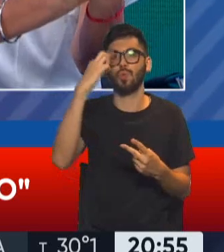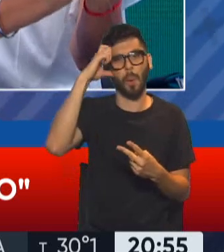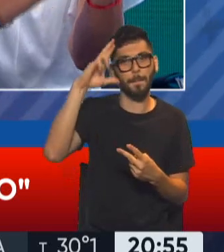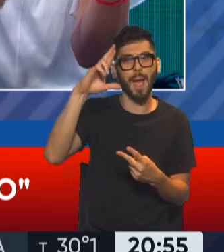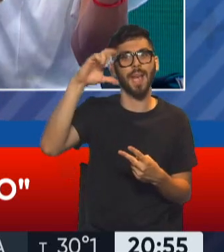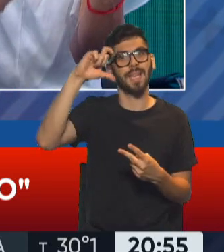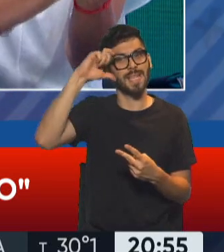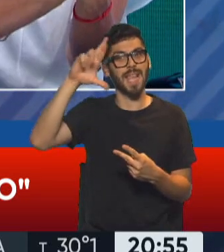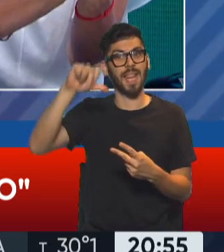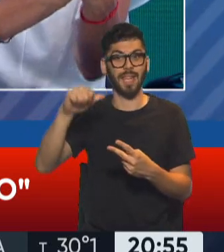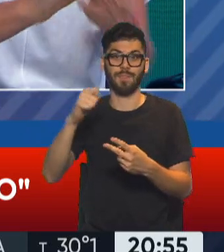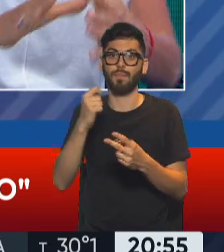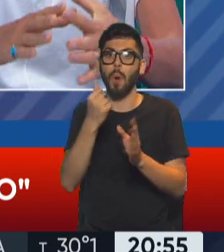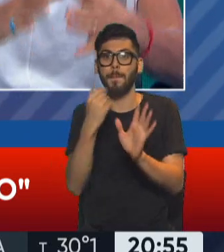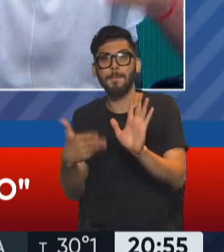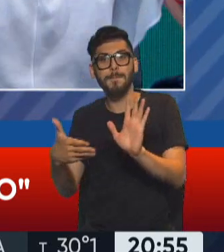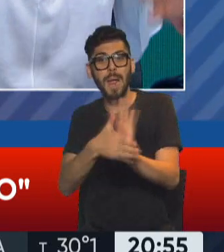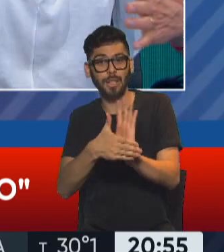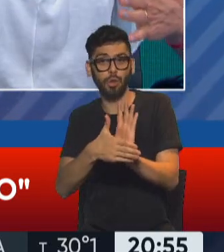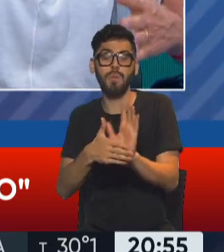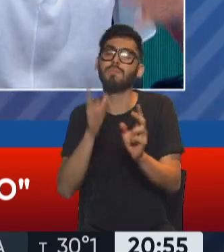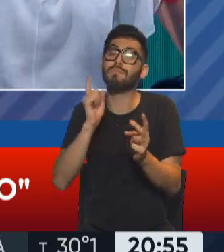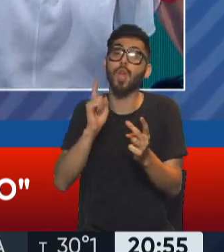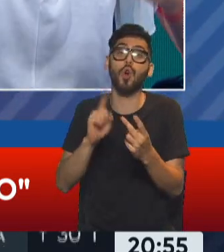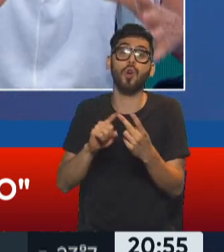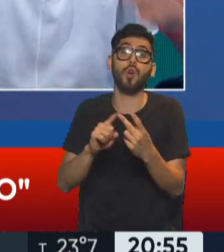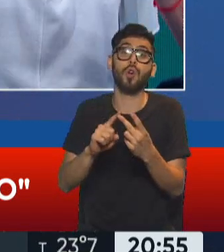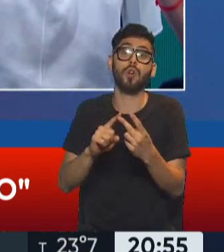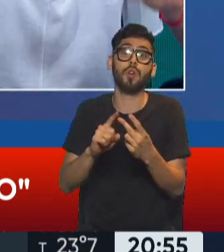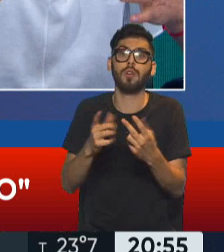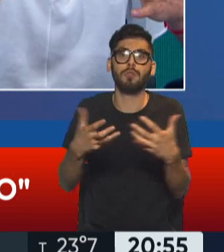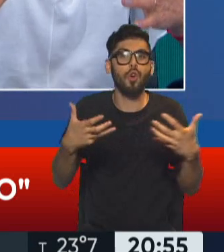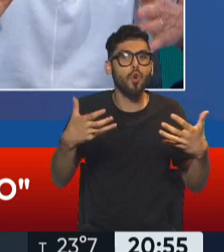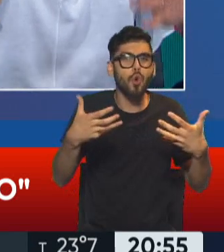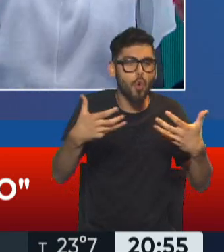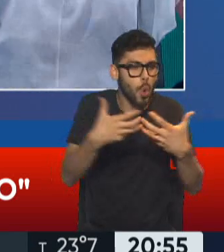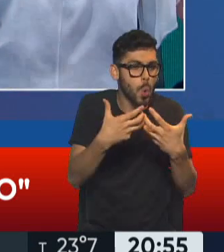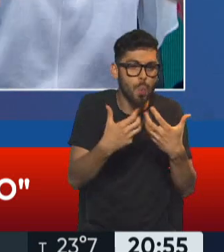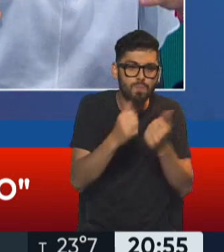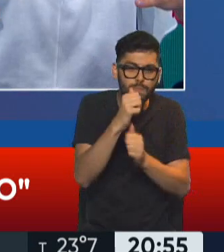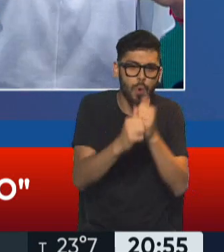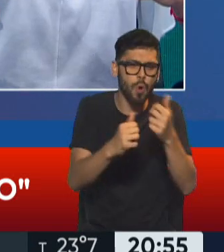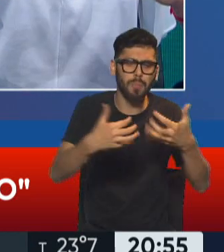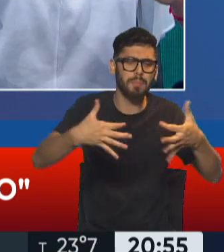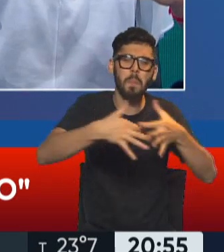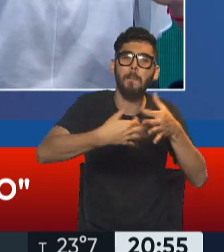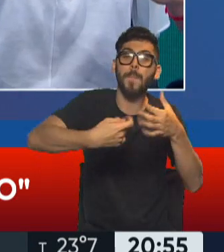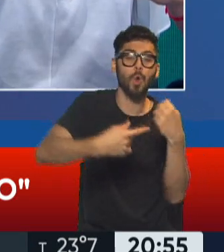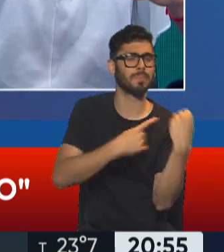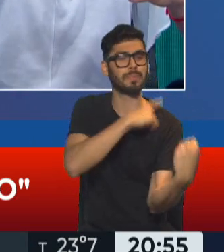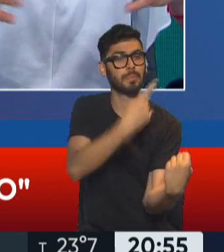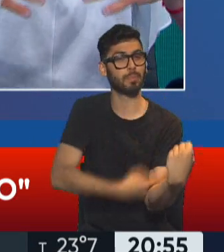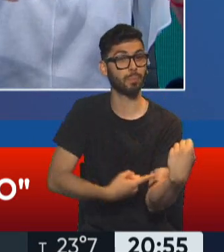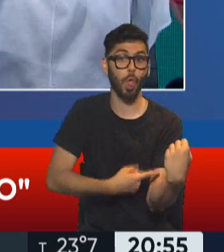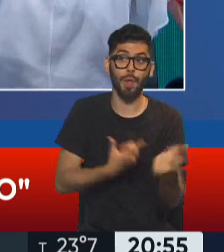digo yo, del precio sobre la etiqueta, pero convengamos que son sectores monopólicos muy concentrados, que tienen posición política e ideológica